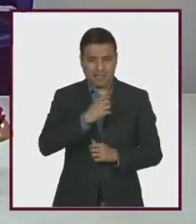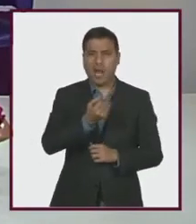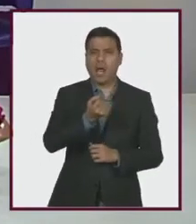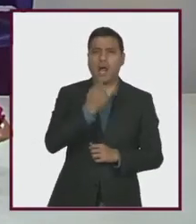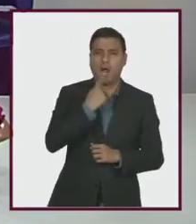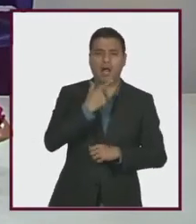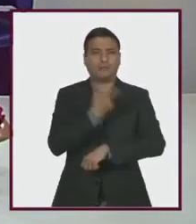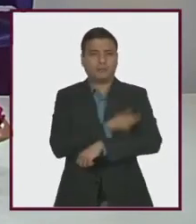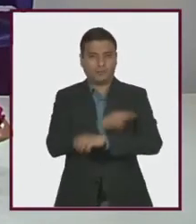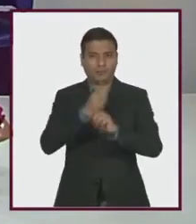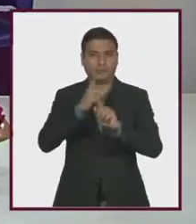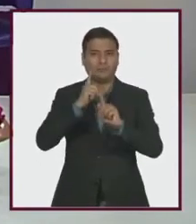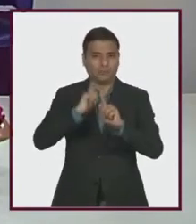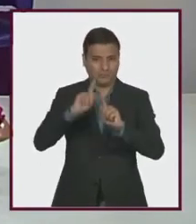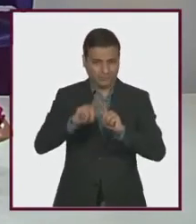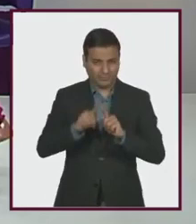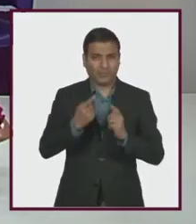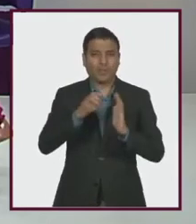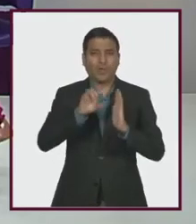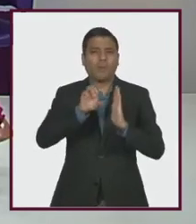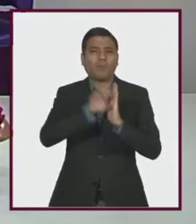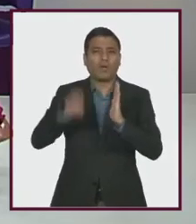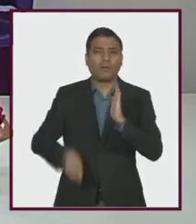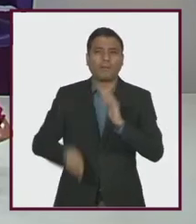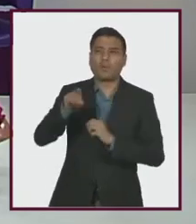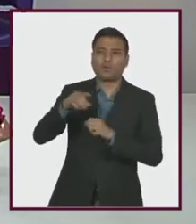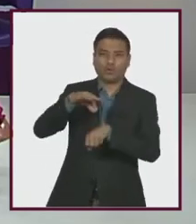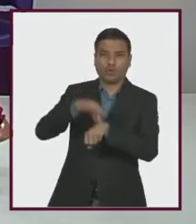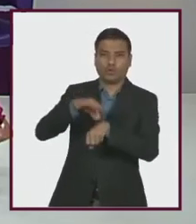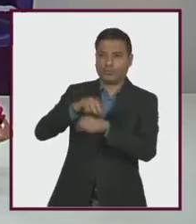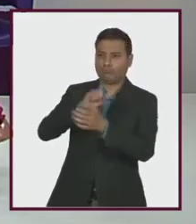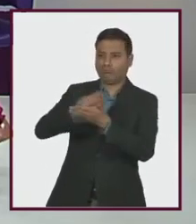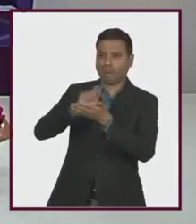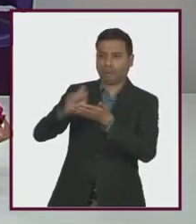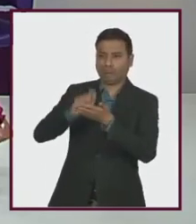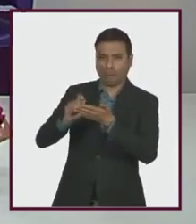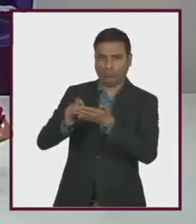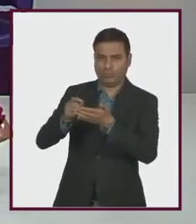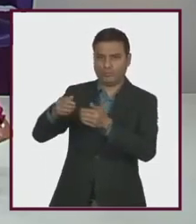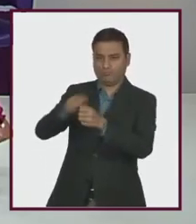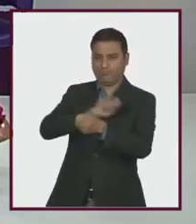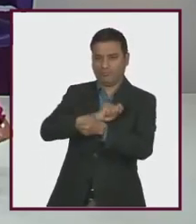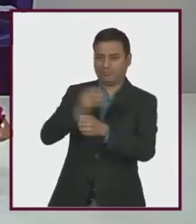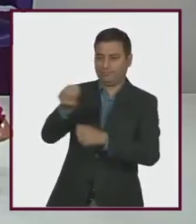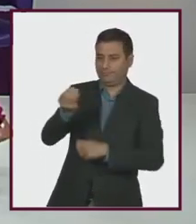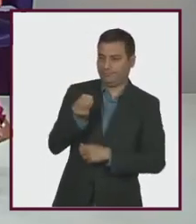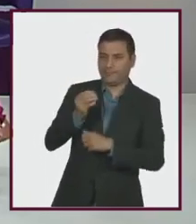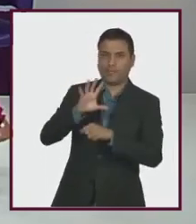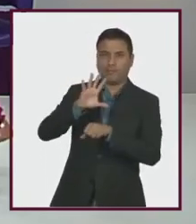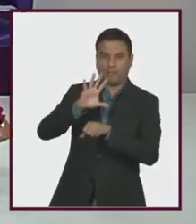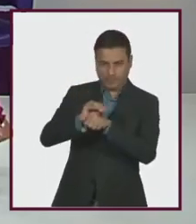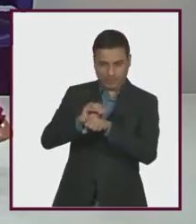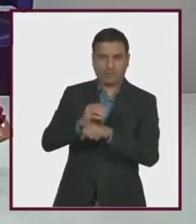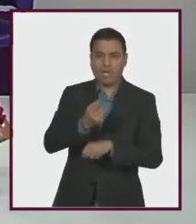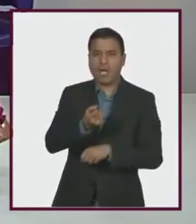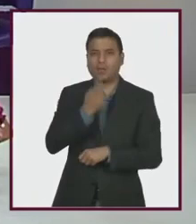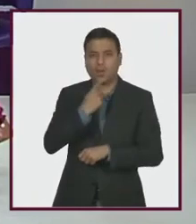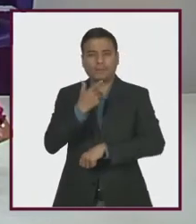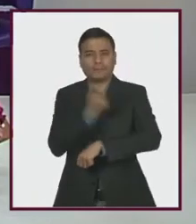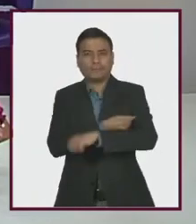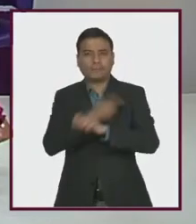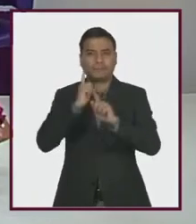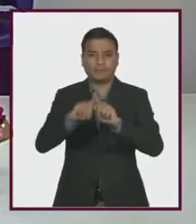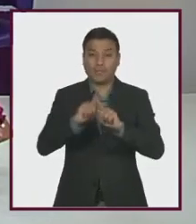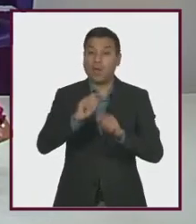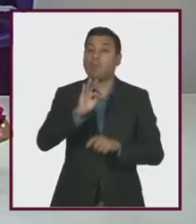rato los medicamentos de prescripción, que pueden generar una adicción. Por eso es que ahora hablamos